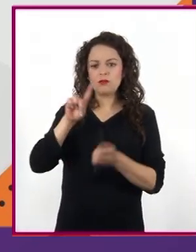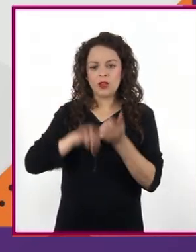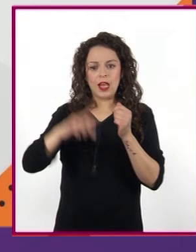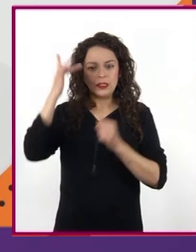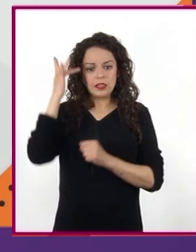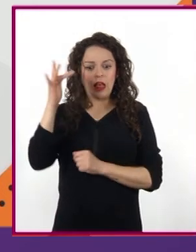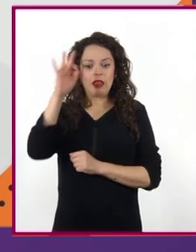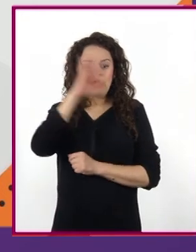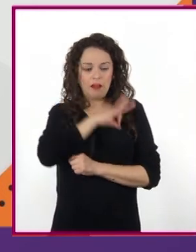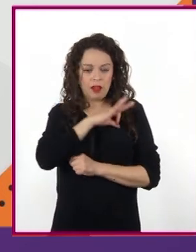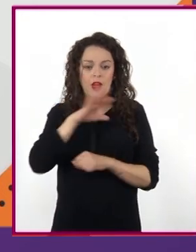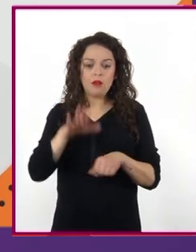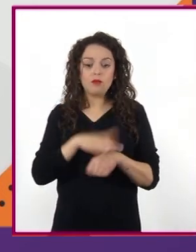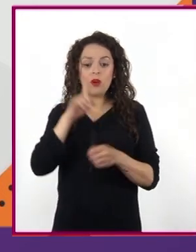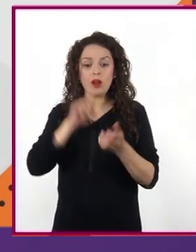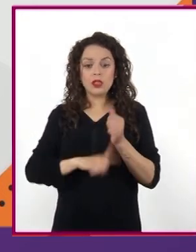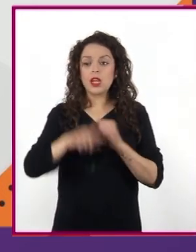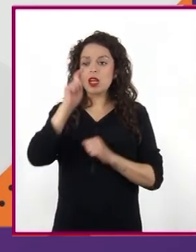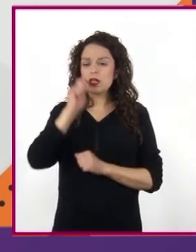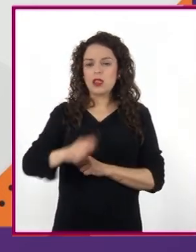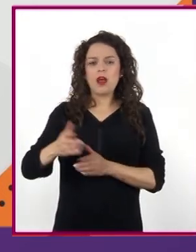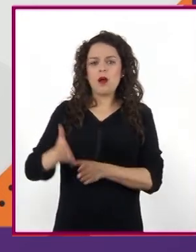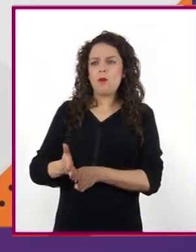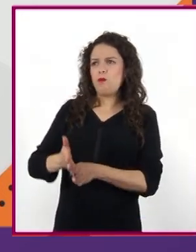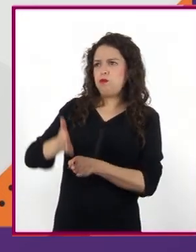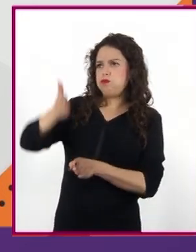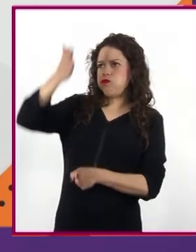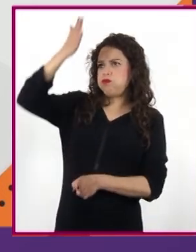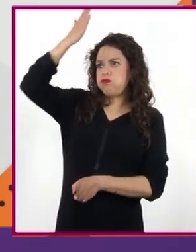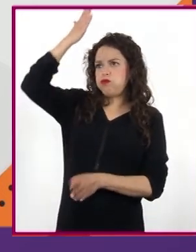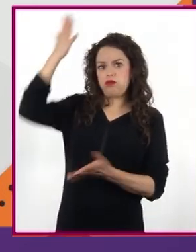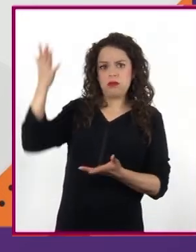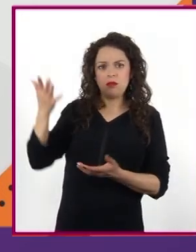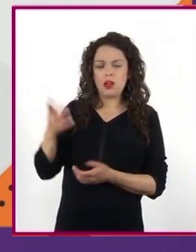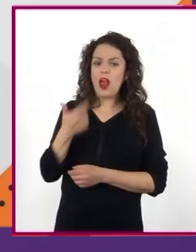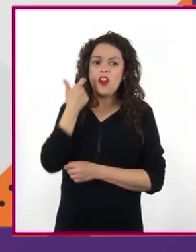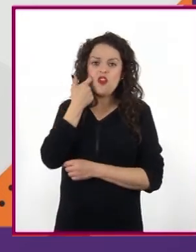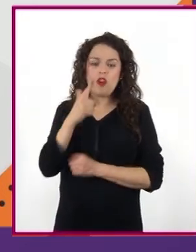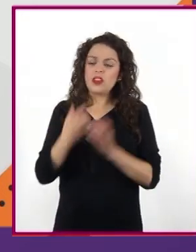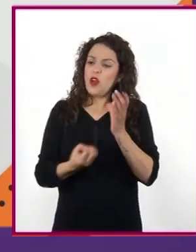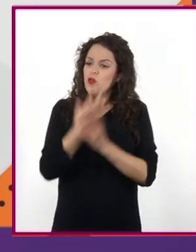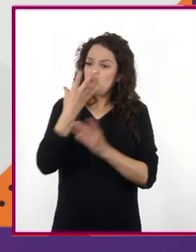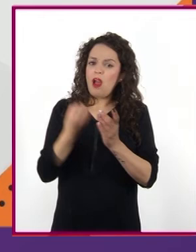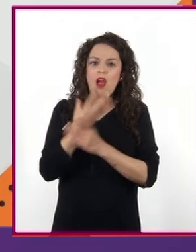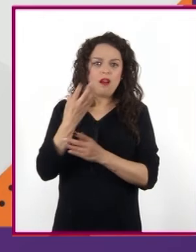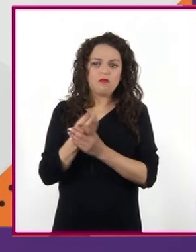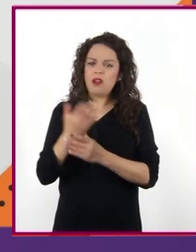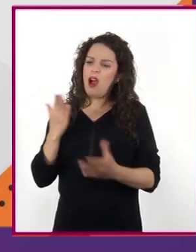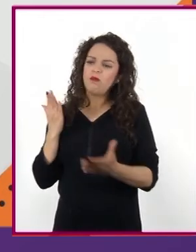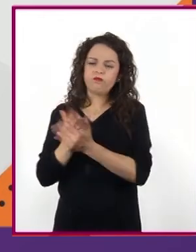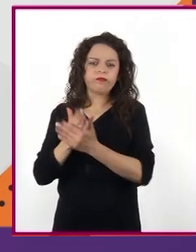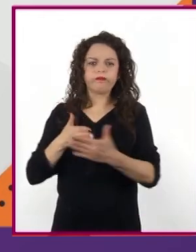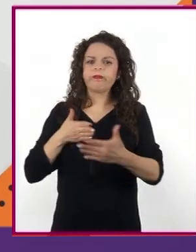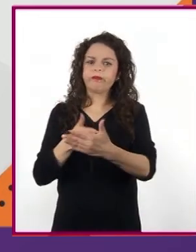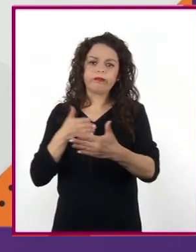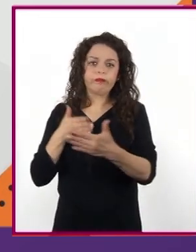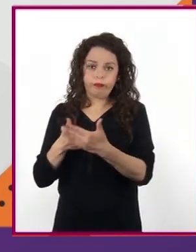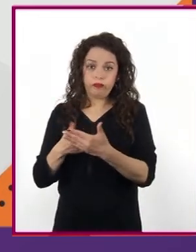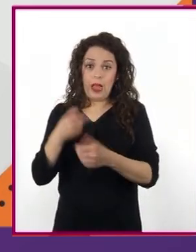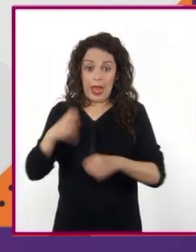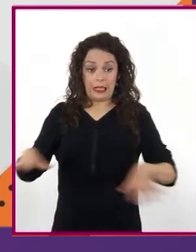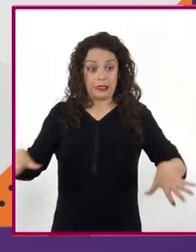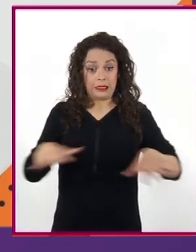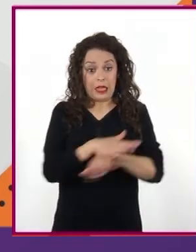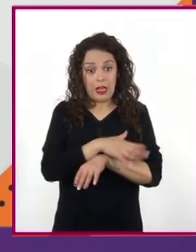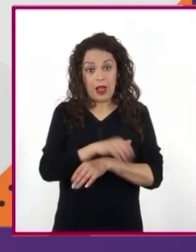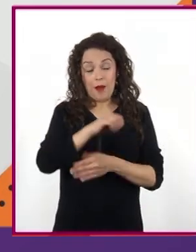que representaba una muralla infranqueable a las innovaciones. Tras la segunda mitad del siglo XVIII, hubo una